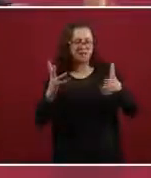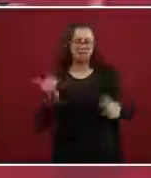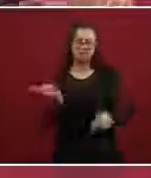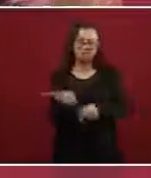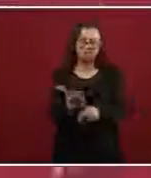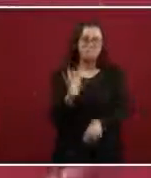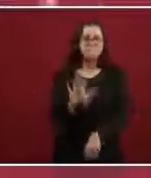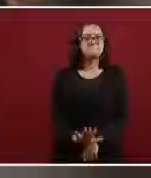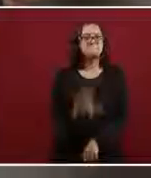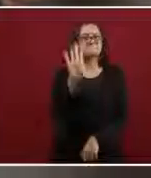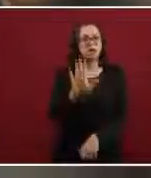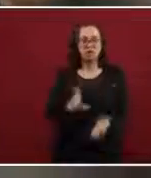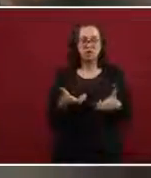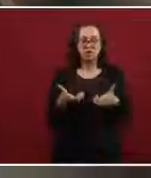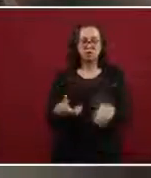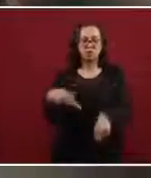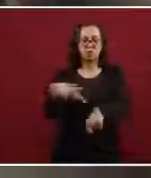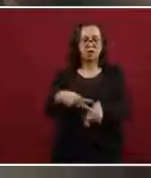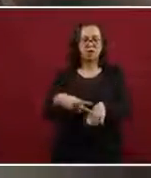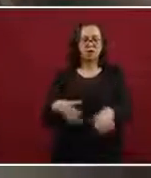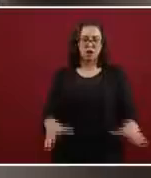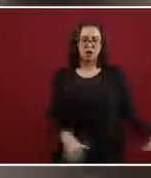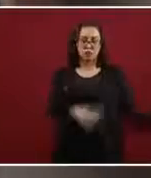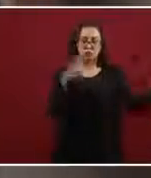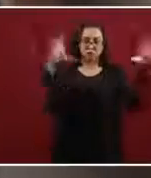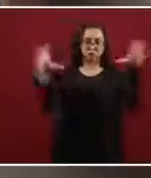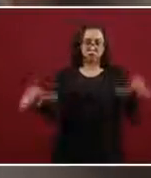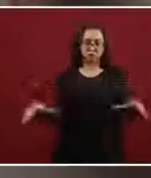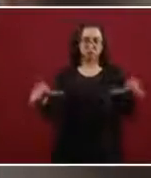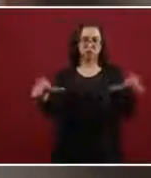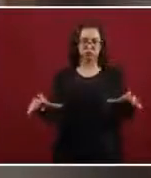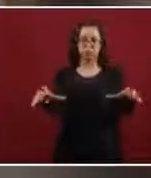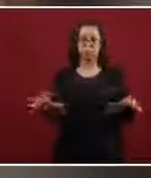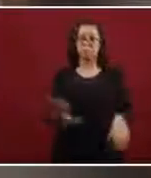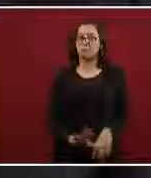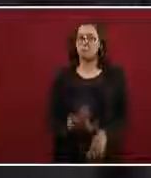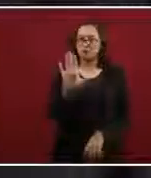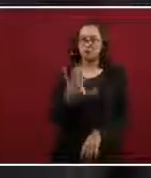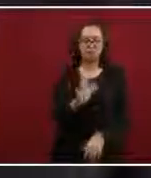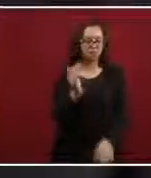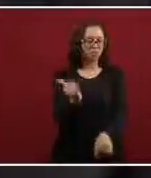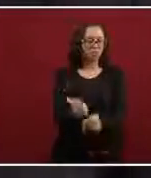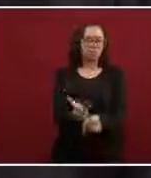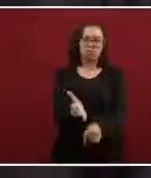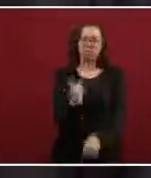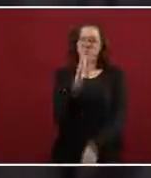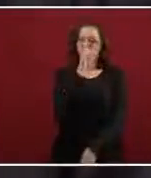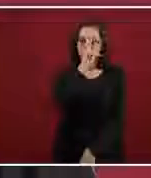unas piedras de buen tamaño para que